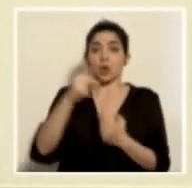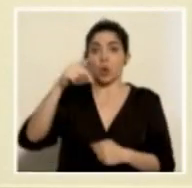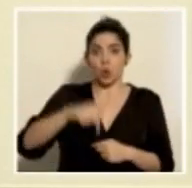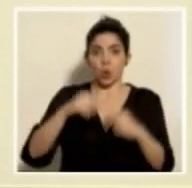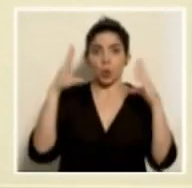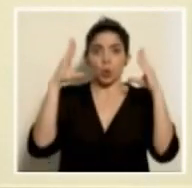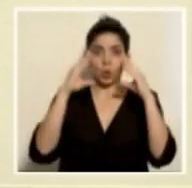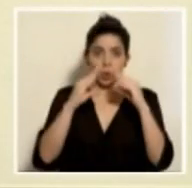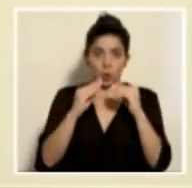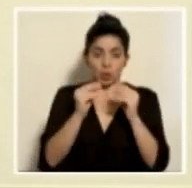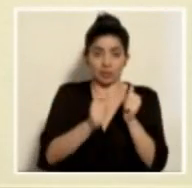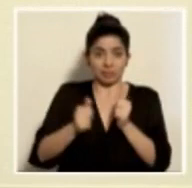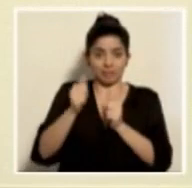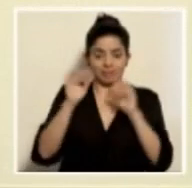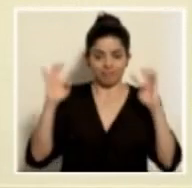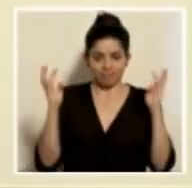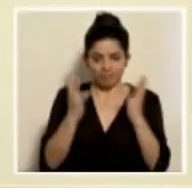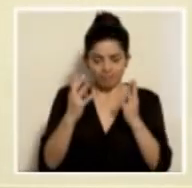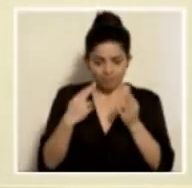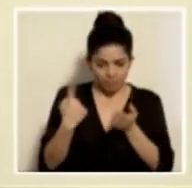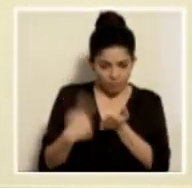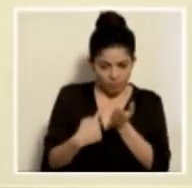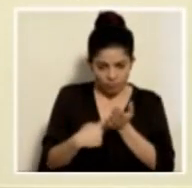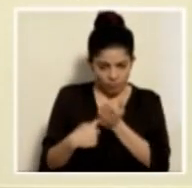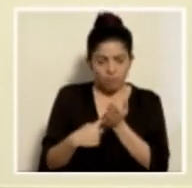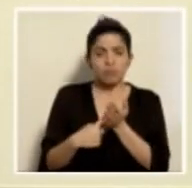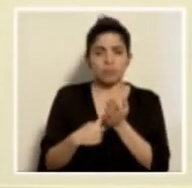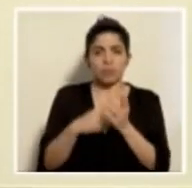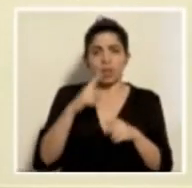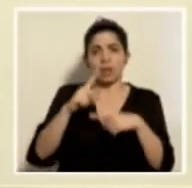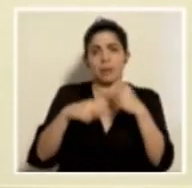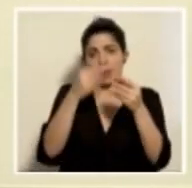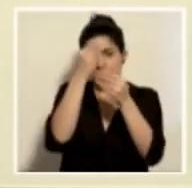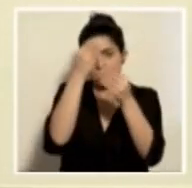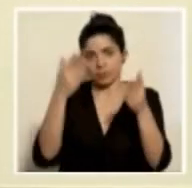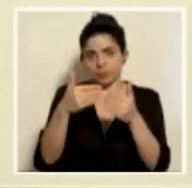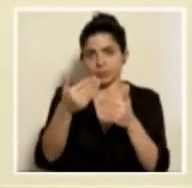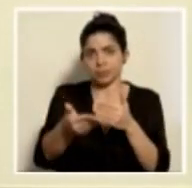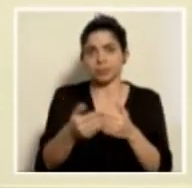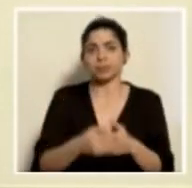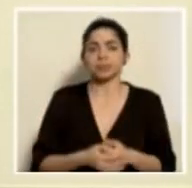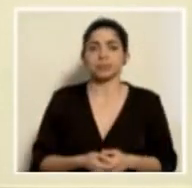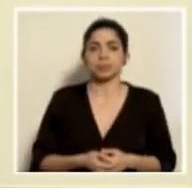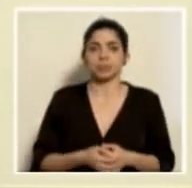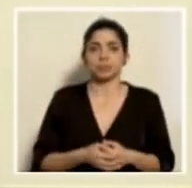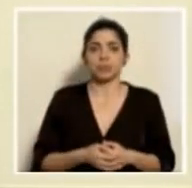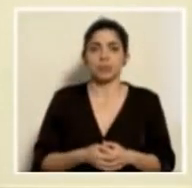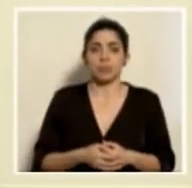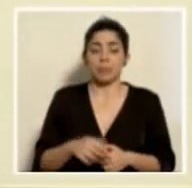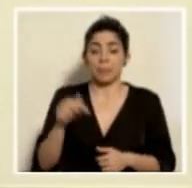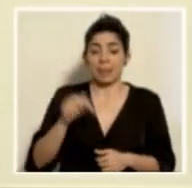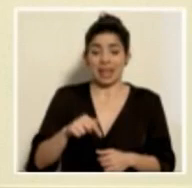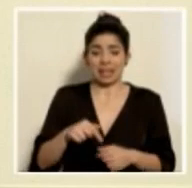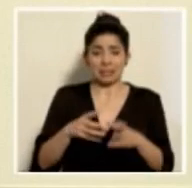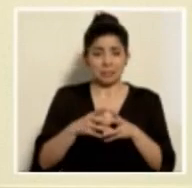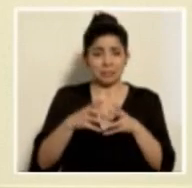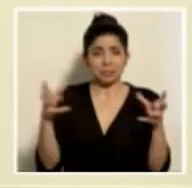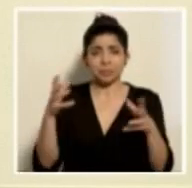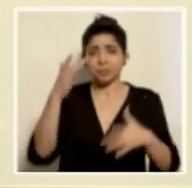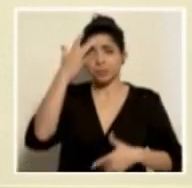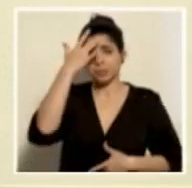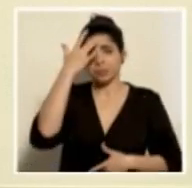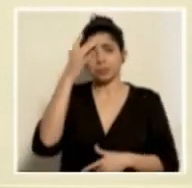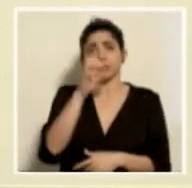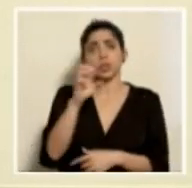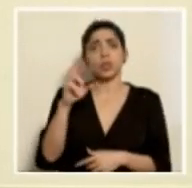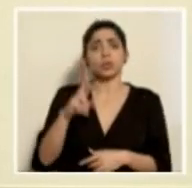noche y van a ser comunicadas oportunamente a la ciudadanía. Con esta cantidad de casos,